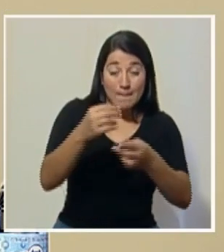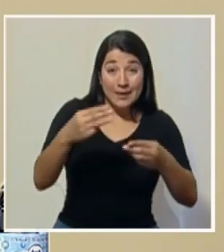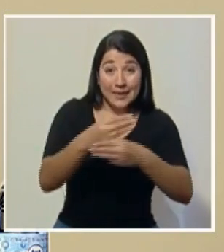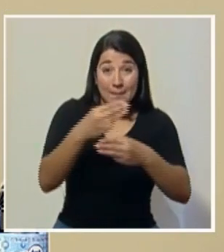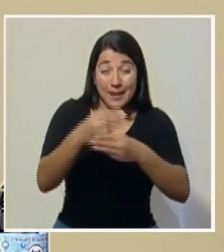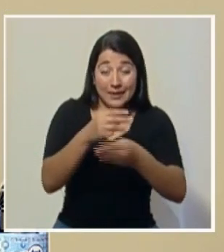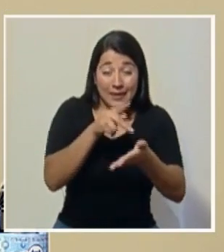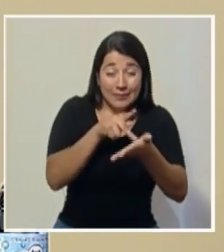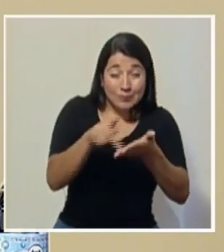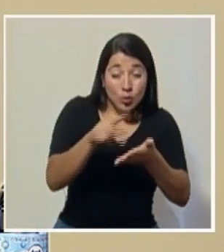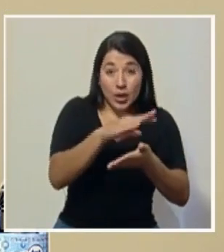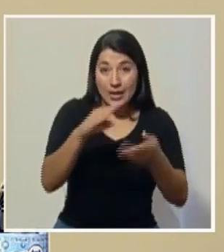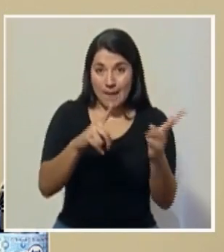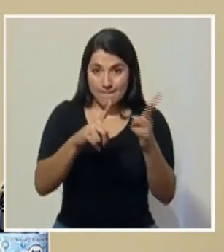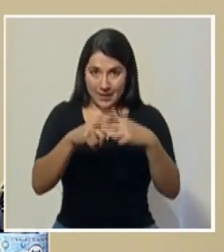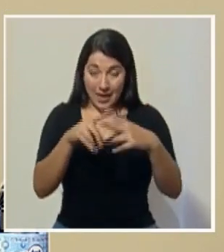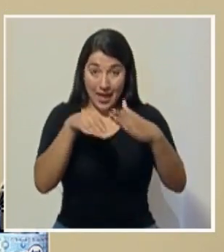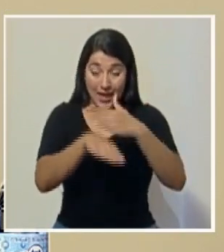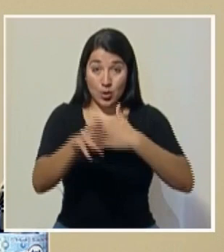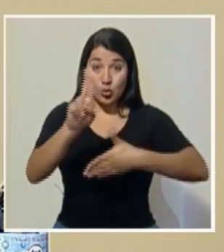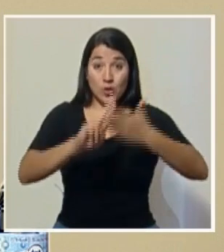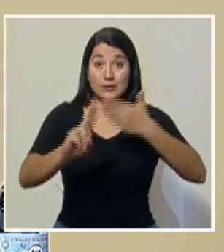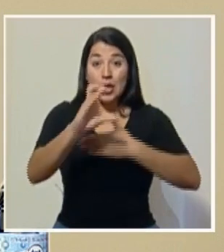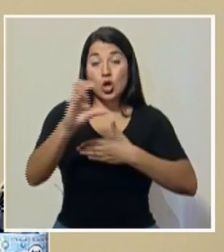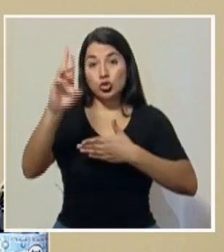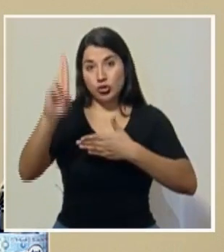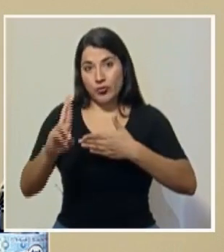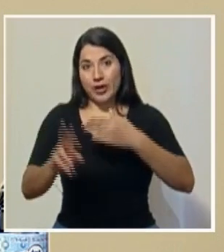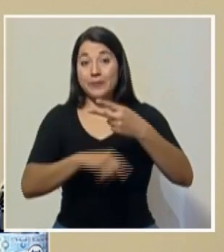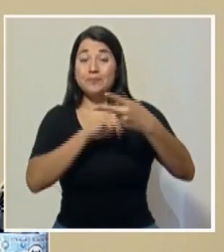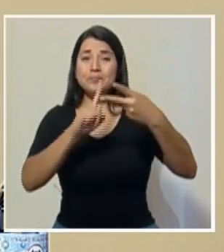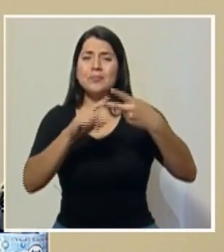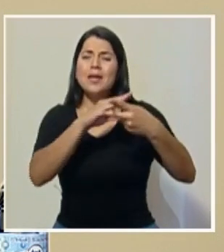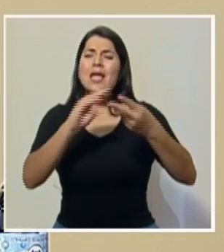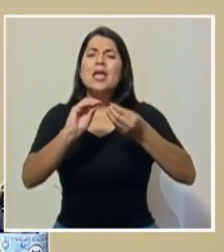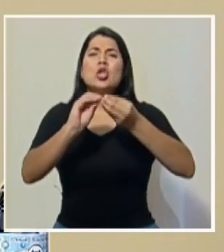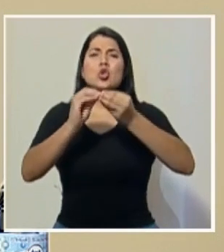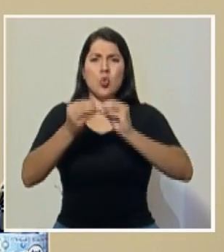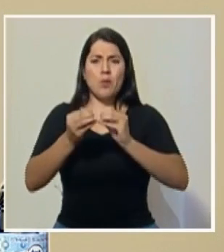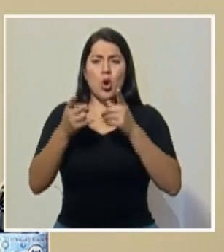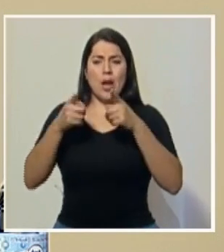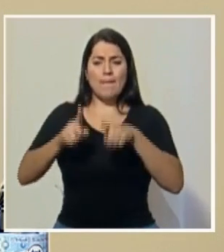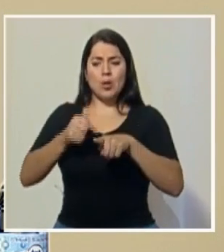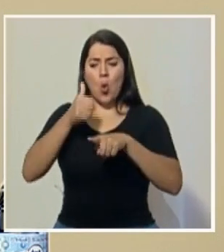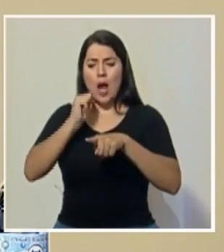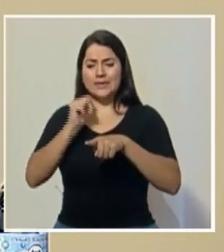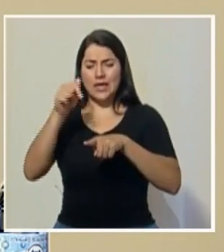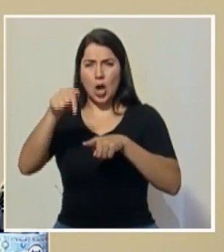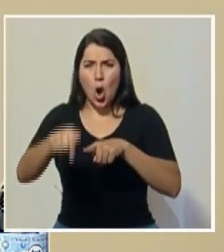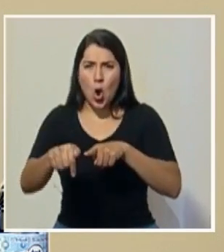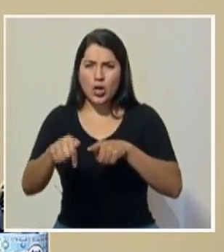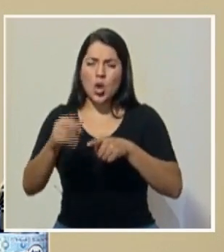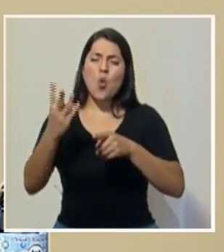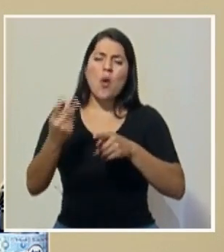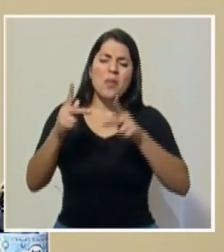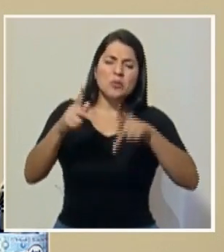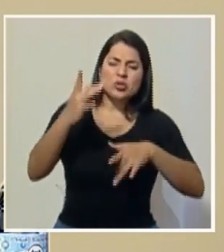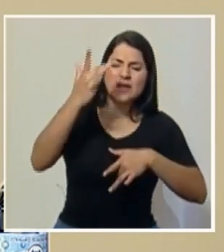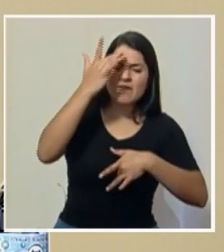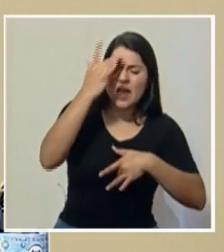base en proyecciones que tenemos entre ayer y hoy, justamente valorando el